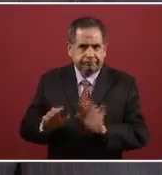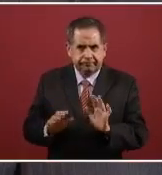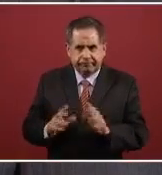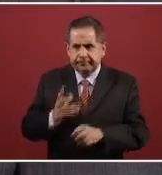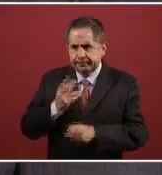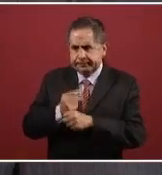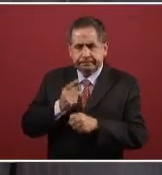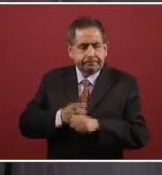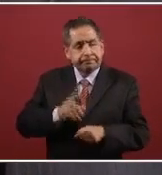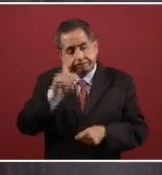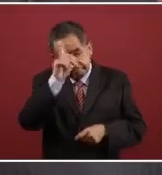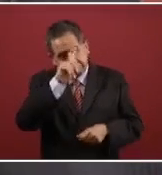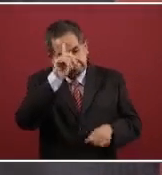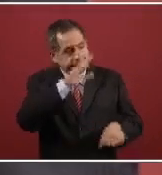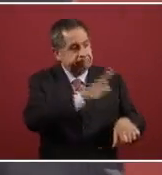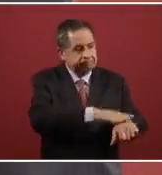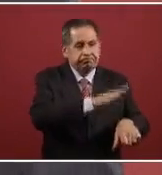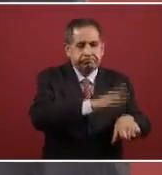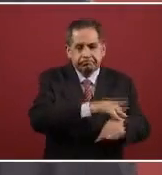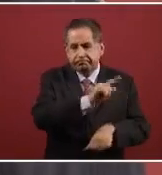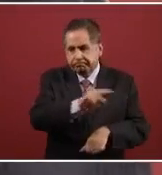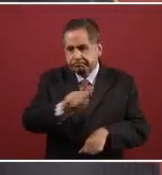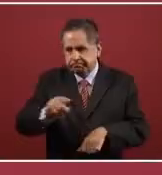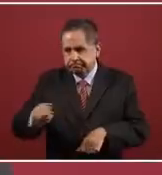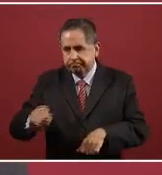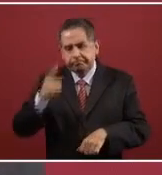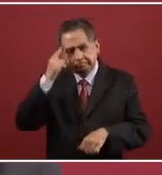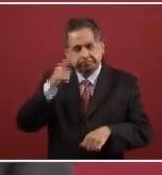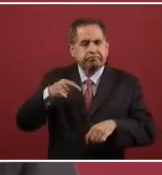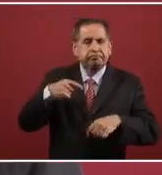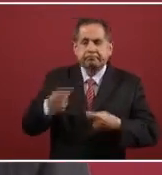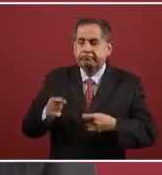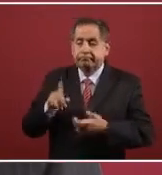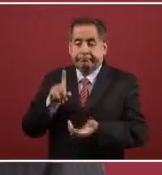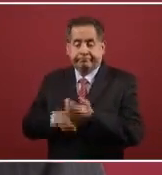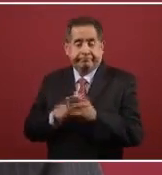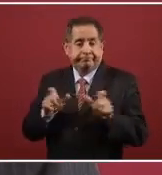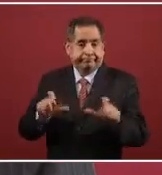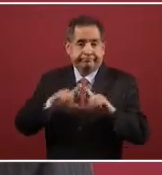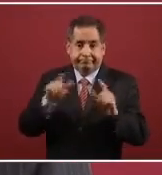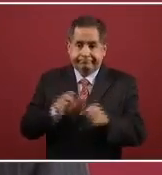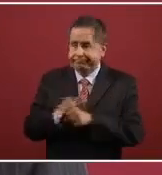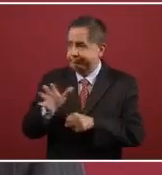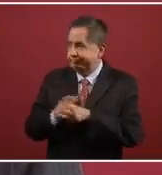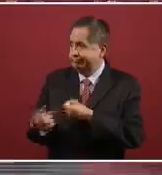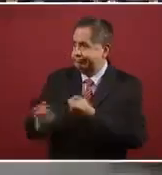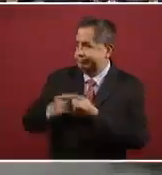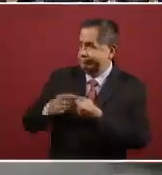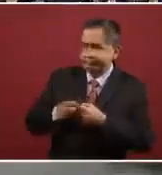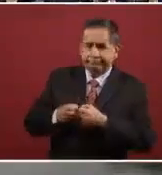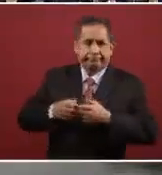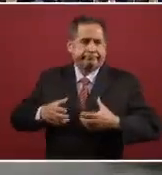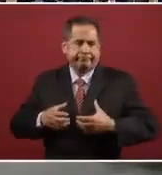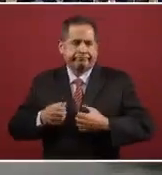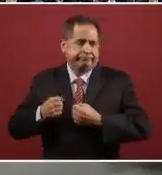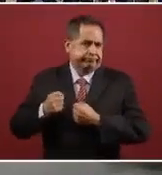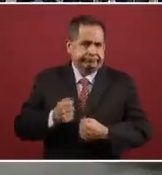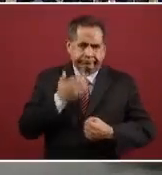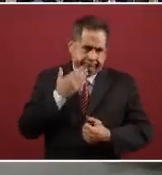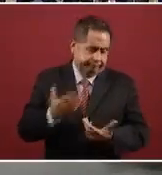haciendo recomendaciones para que se tengan elementos suficientes, porque